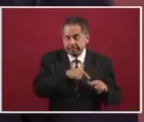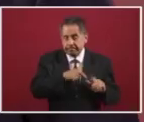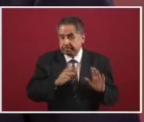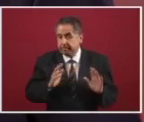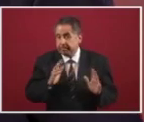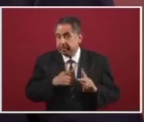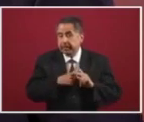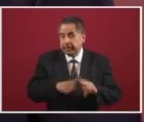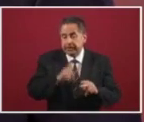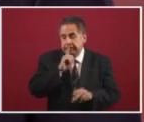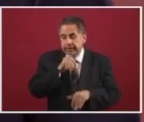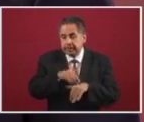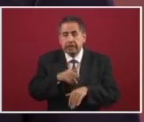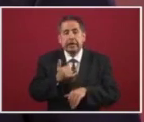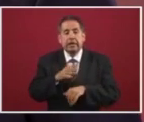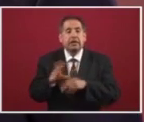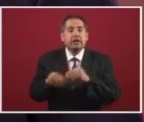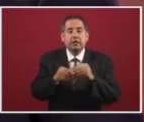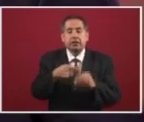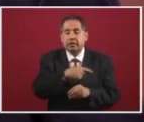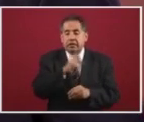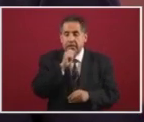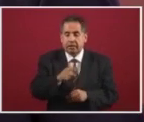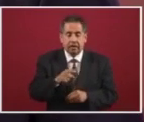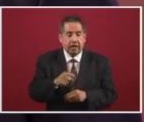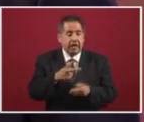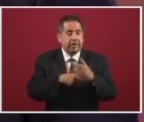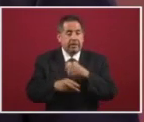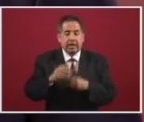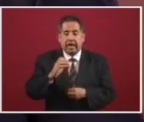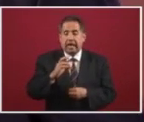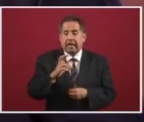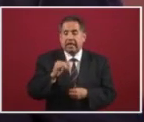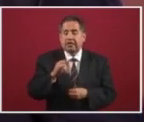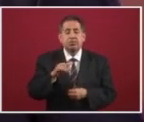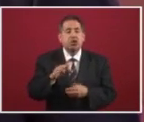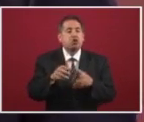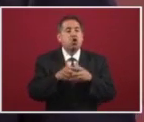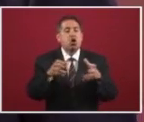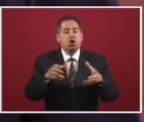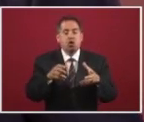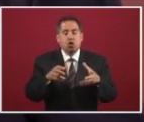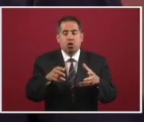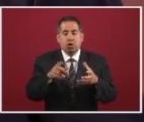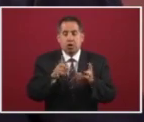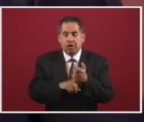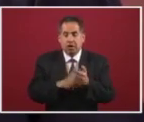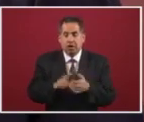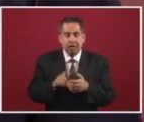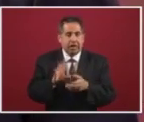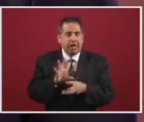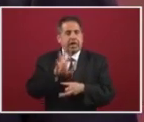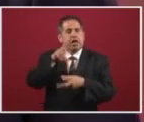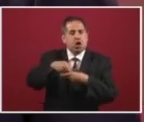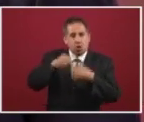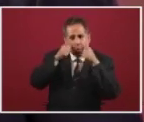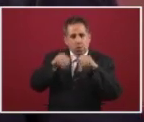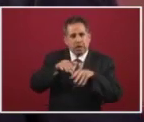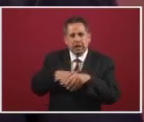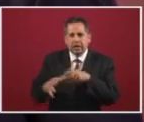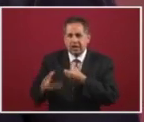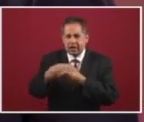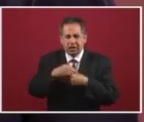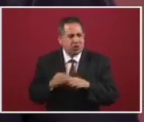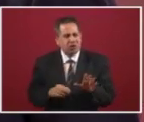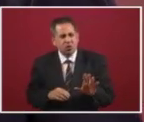a agregarle al crecimiento lo de crecimiento incluyente, pero